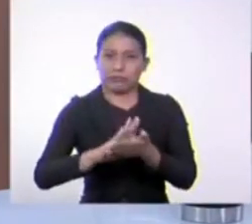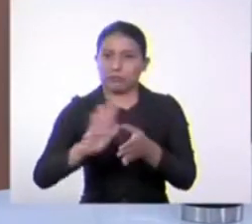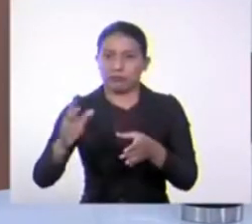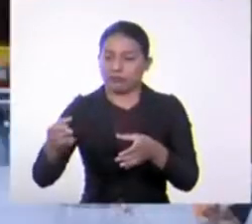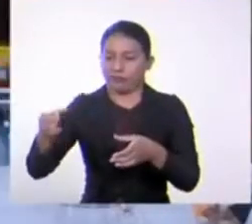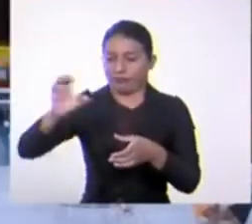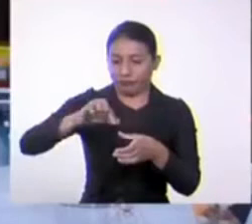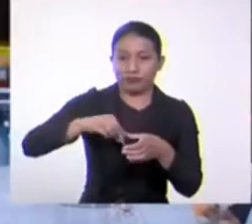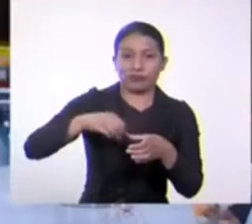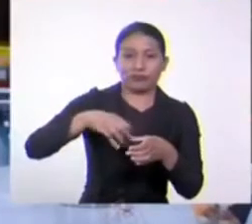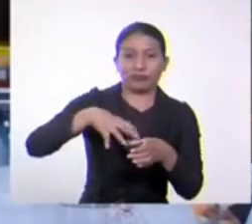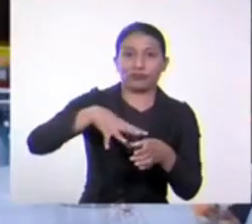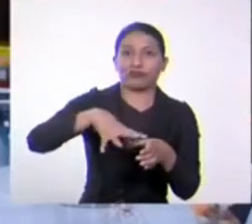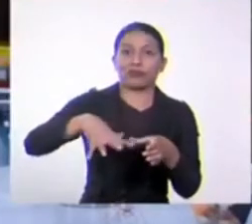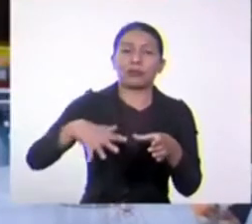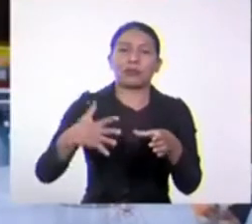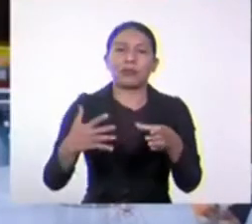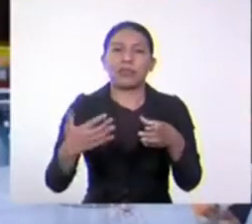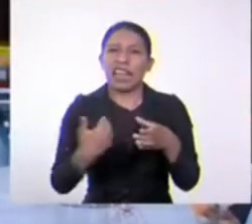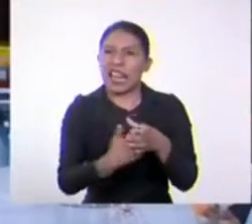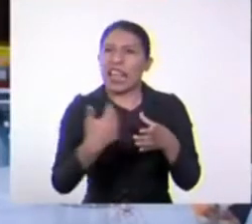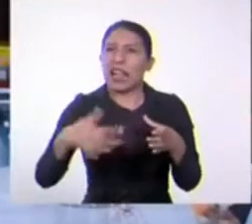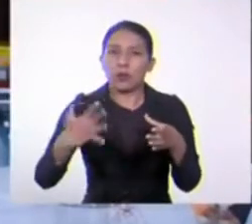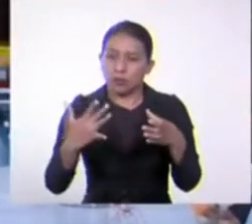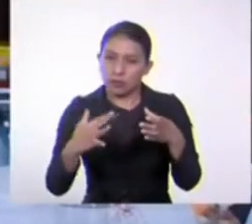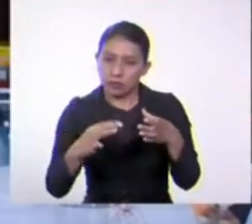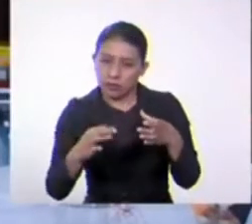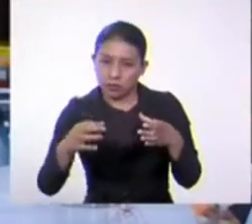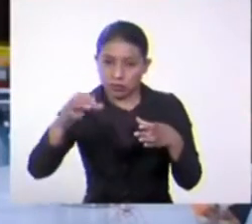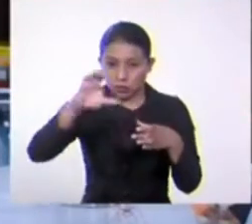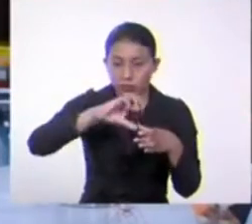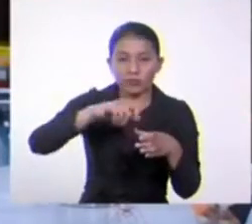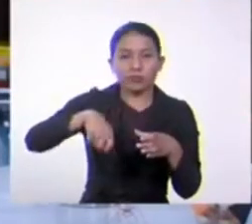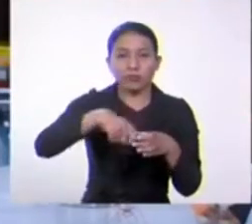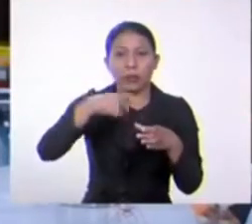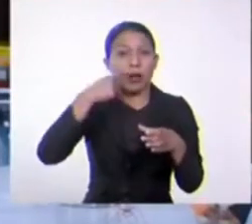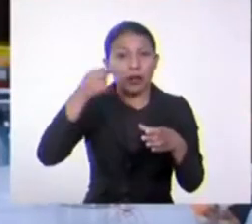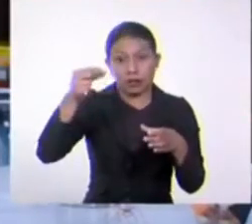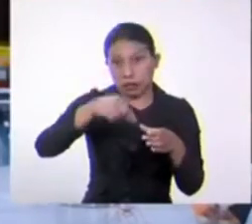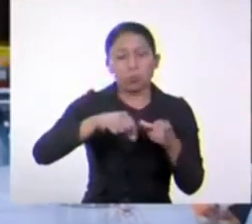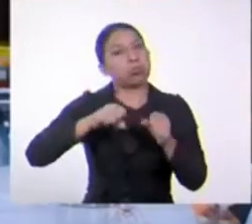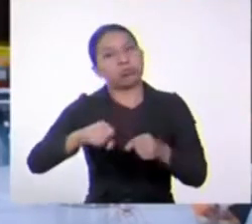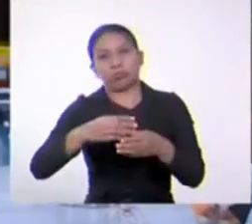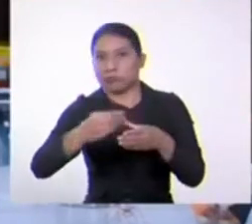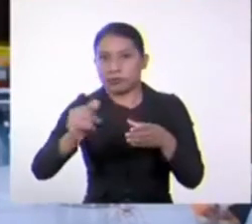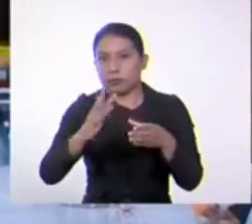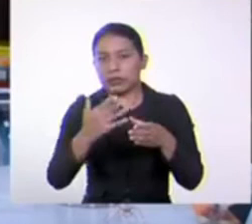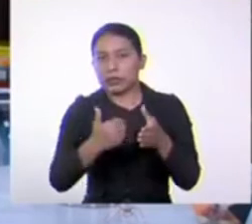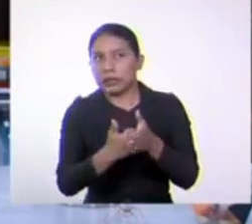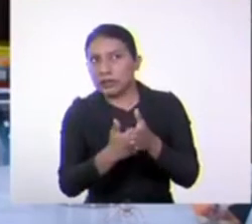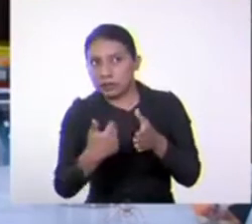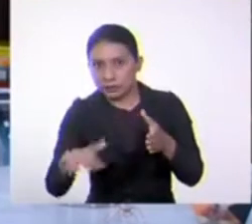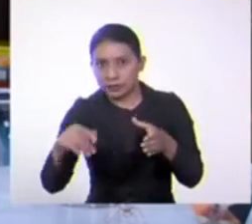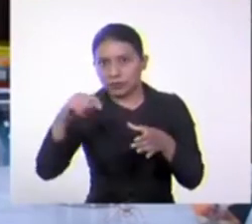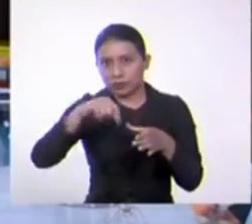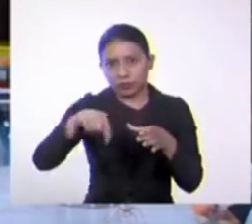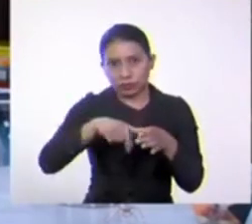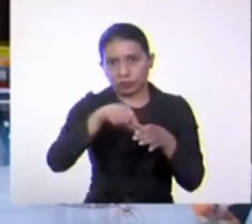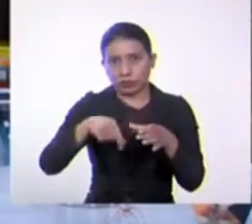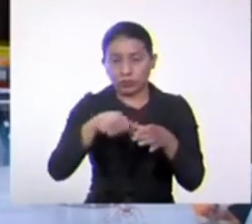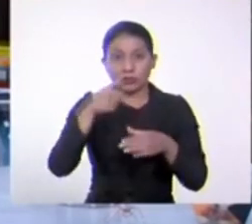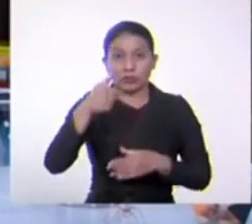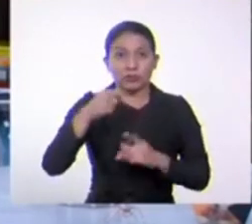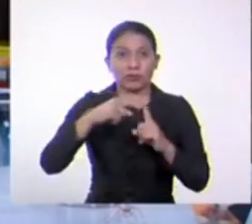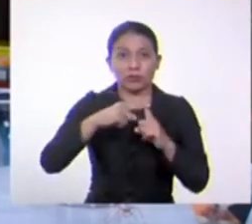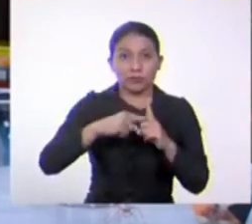otras. Esperamos que enfríe, debido a que si no, nuestras bacterias del yogur también van a morir. ¿Y cuál es la temperatura ideal